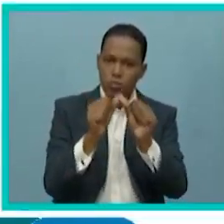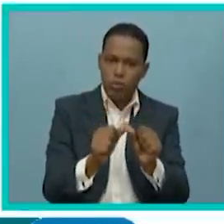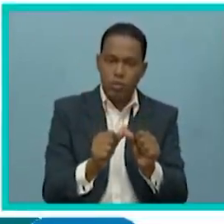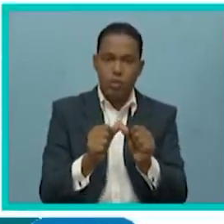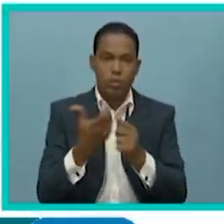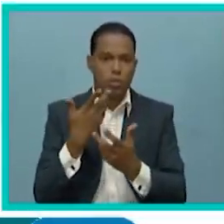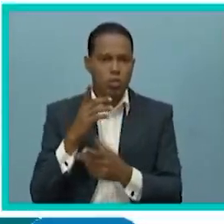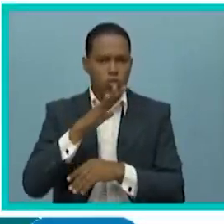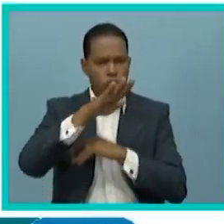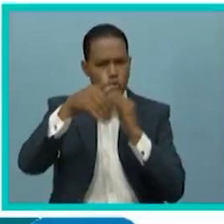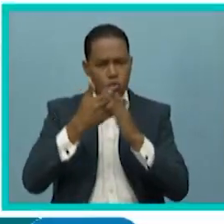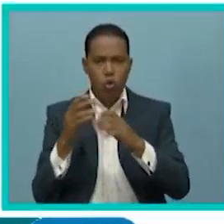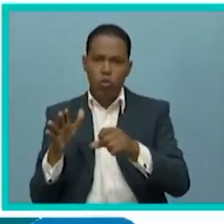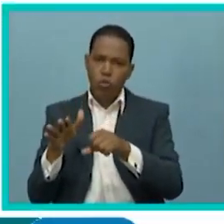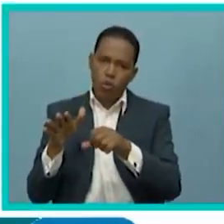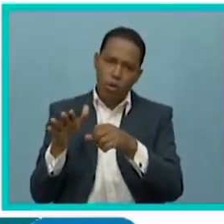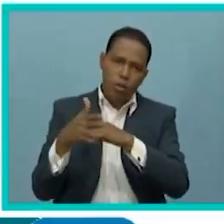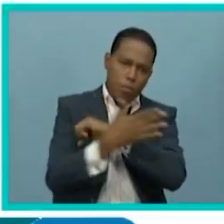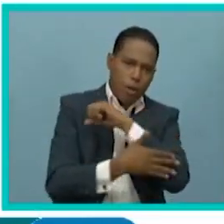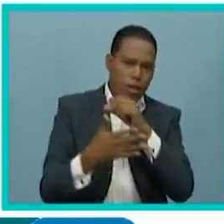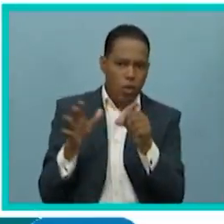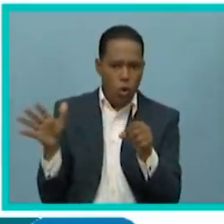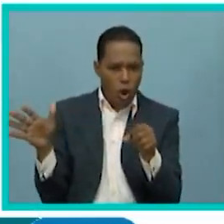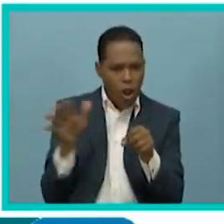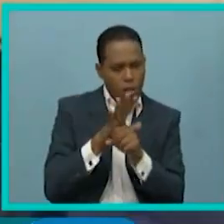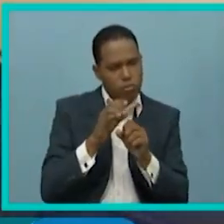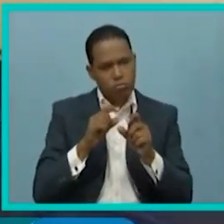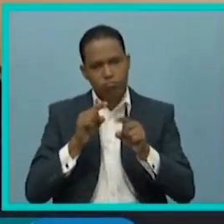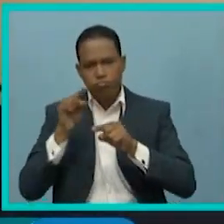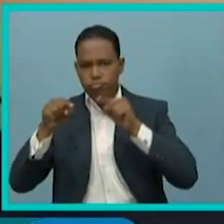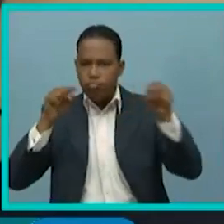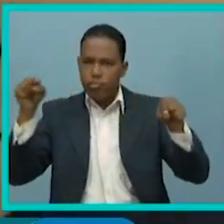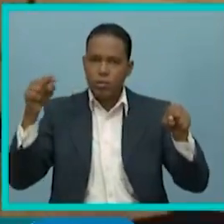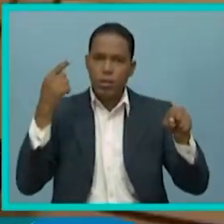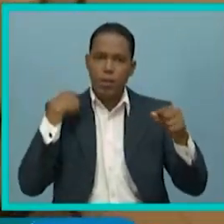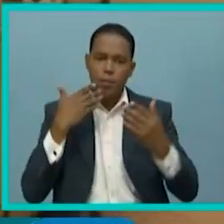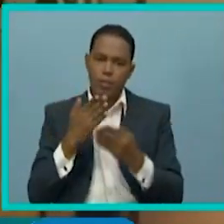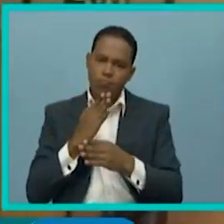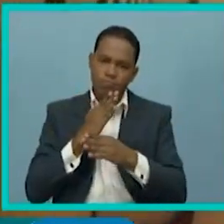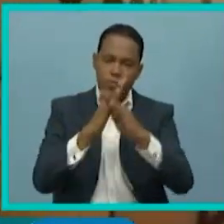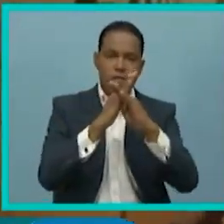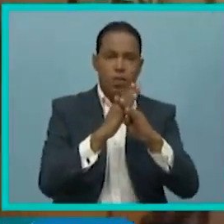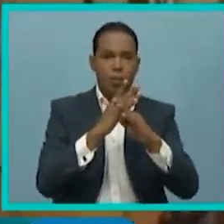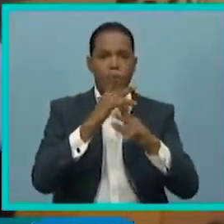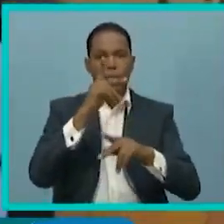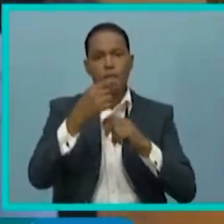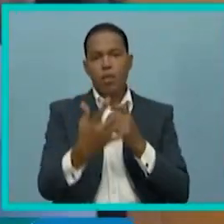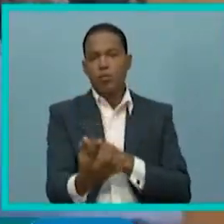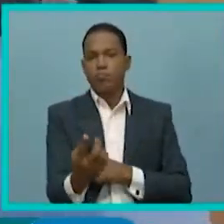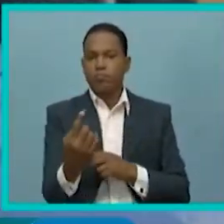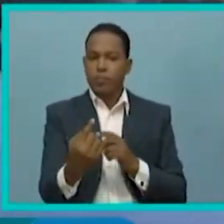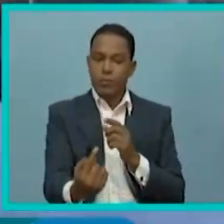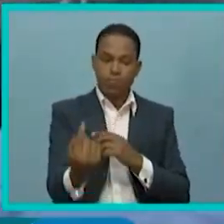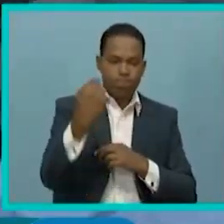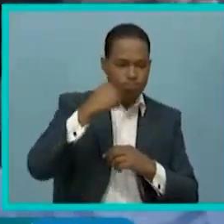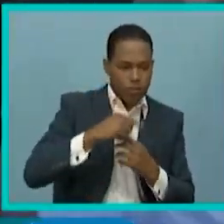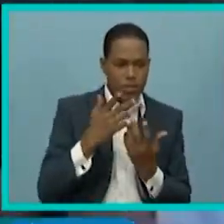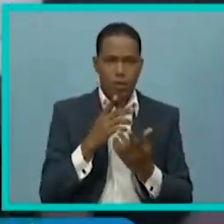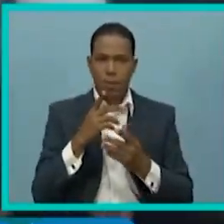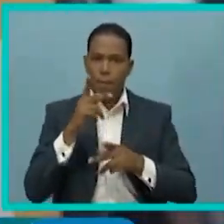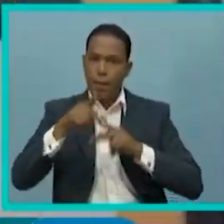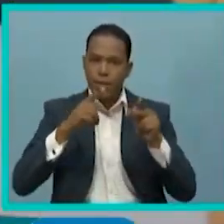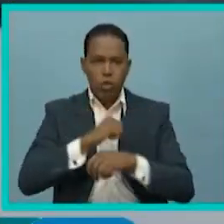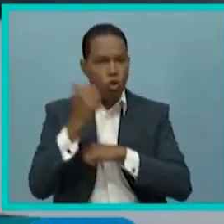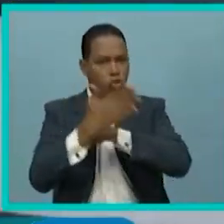en todo el país, a fin de restringir la entrada al territorio nacional de migrantes ilegales y evitar